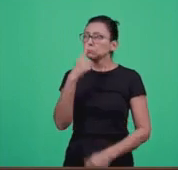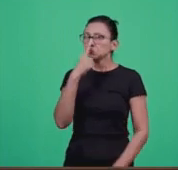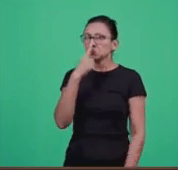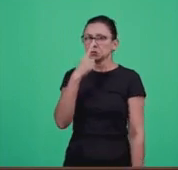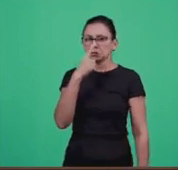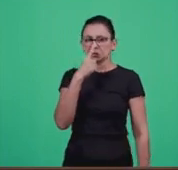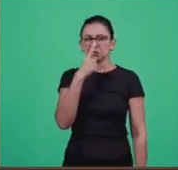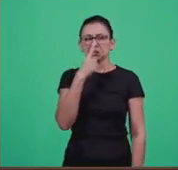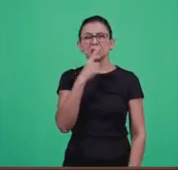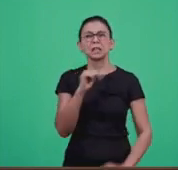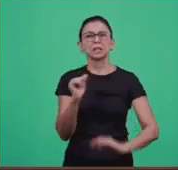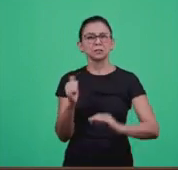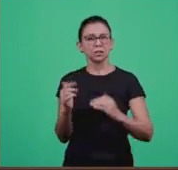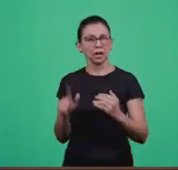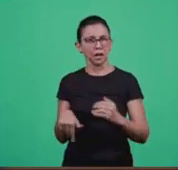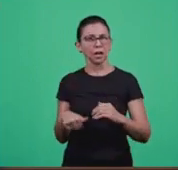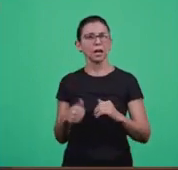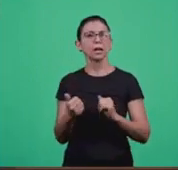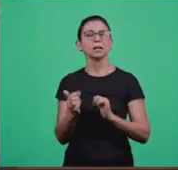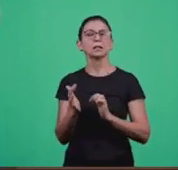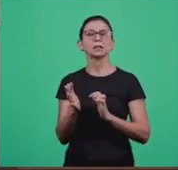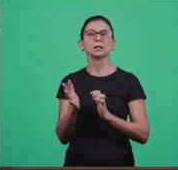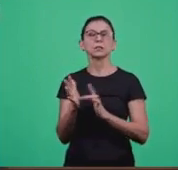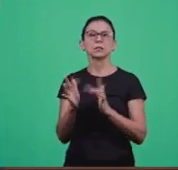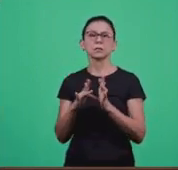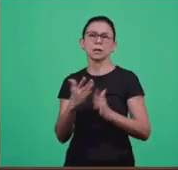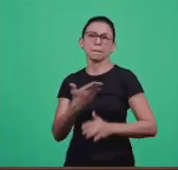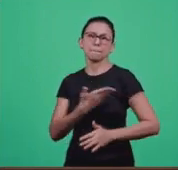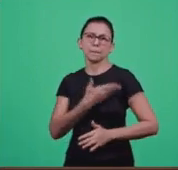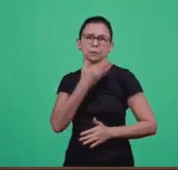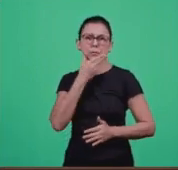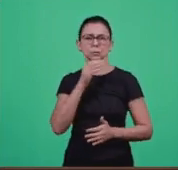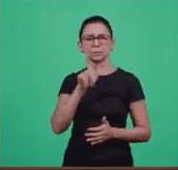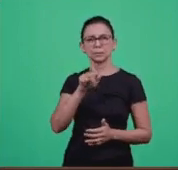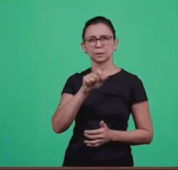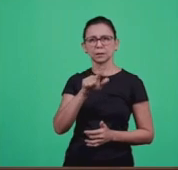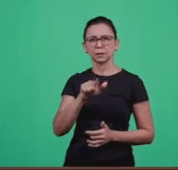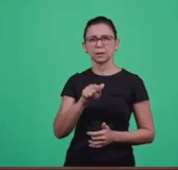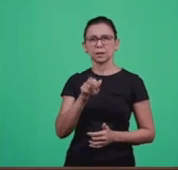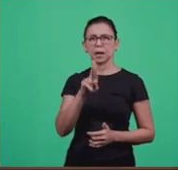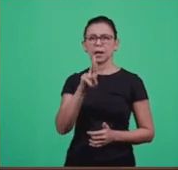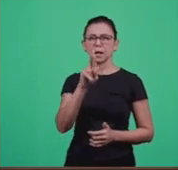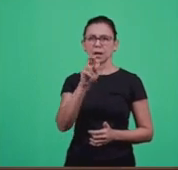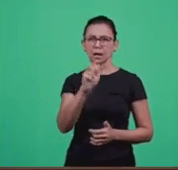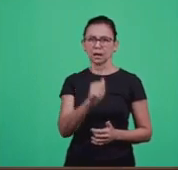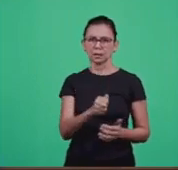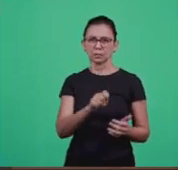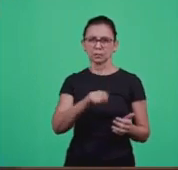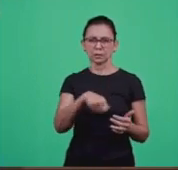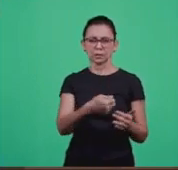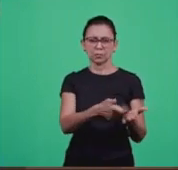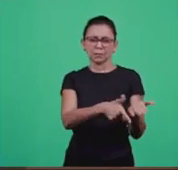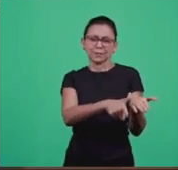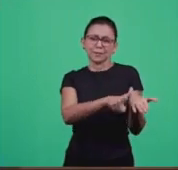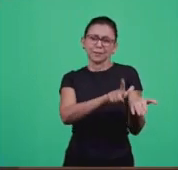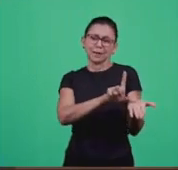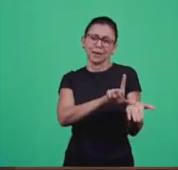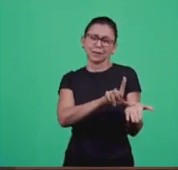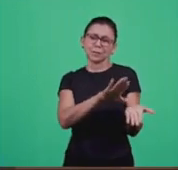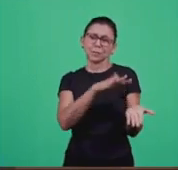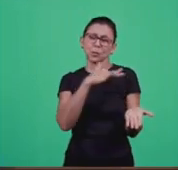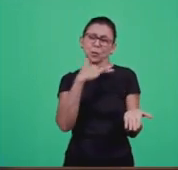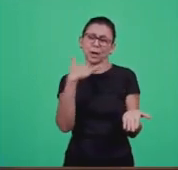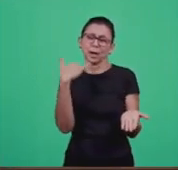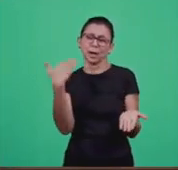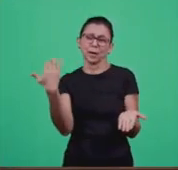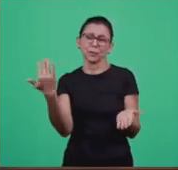profunda se hicieron amigos de Jesús. Entonces la palabra dice que Jesús era amigo de Lázaro también, porque